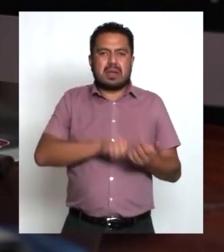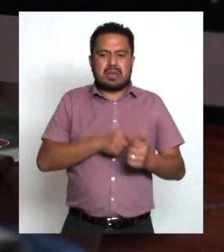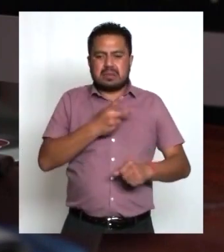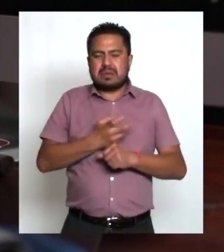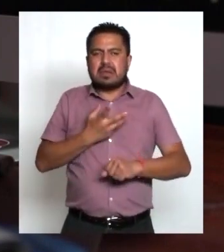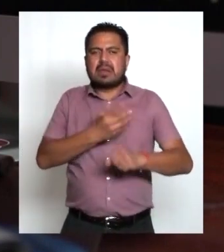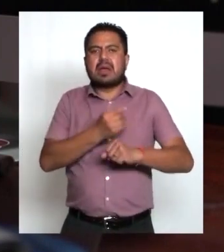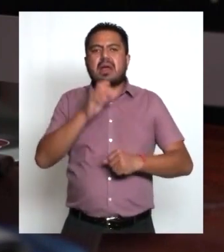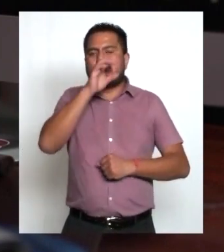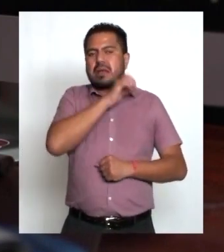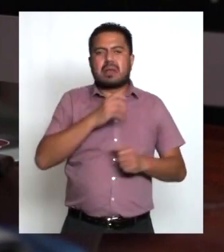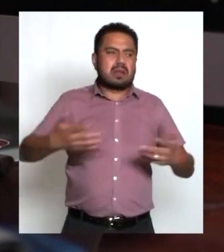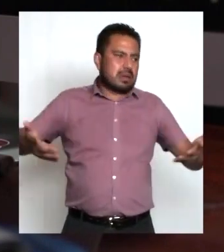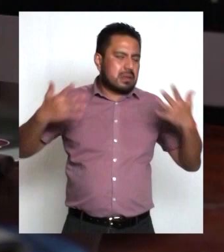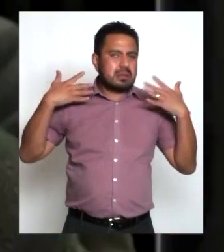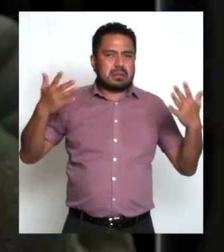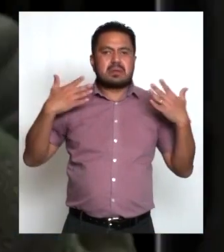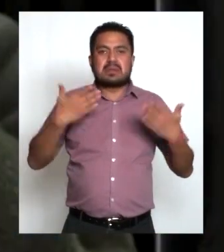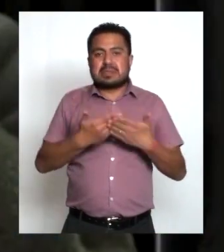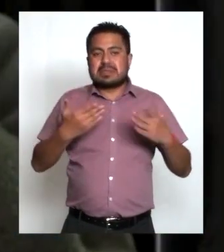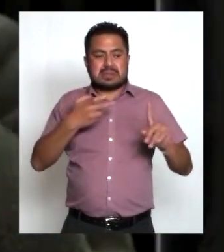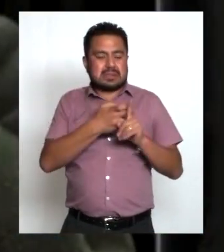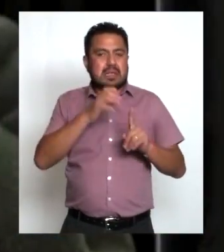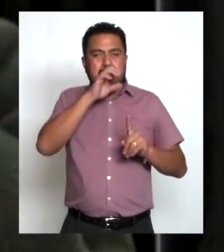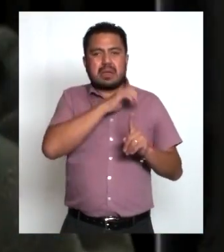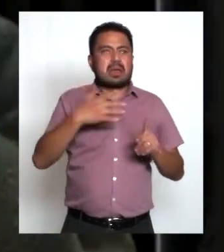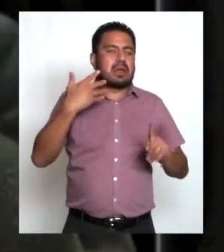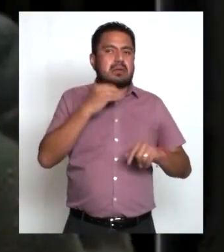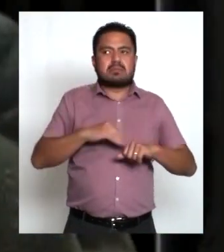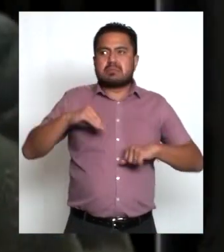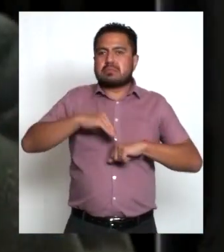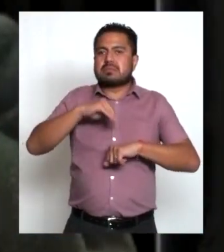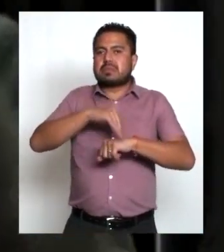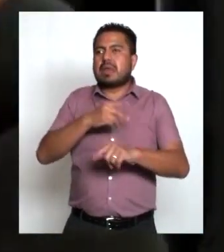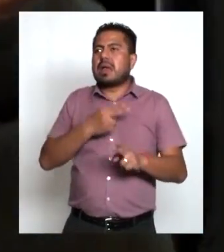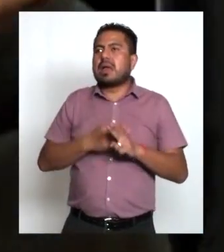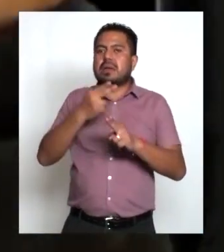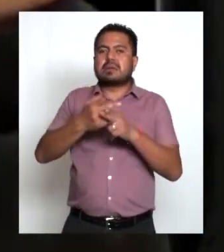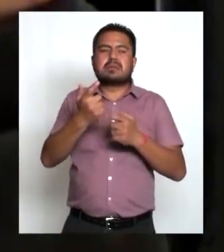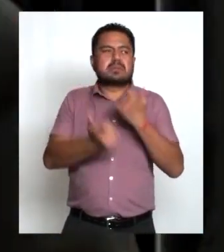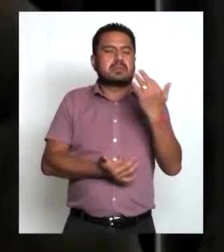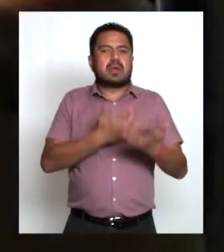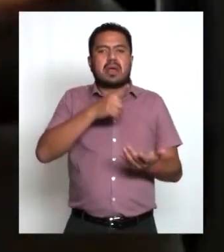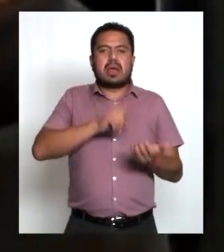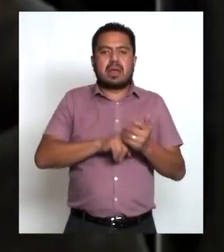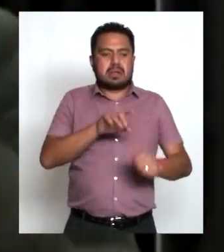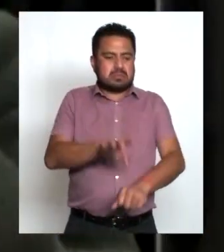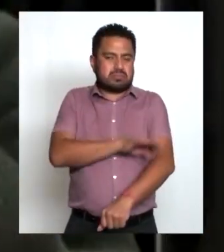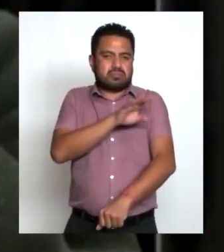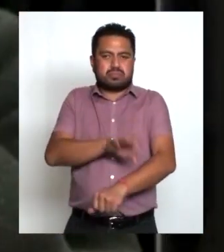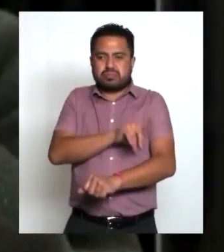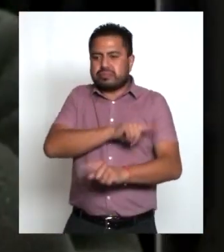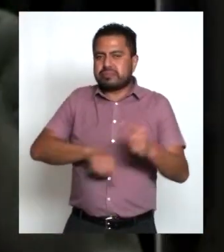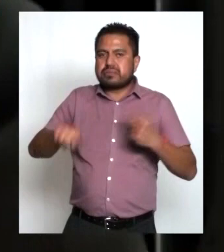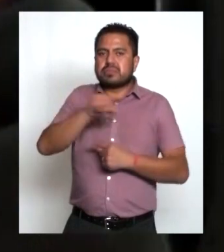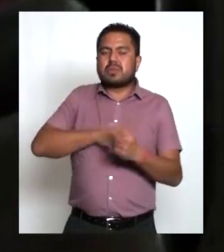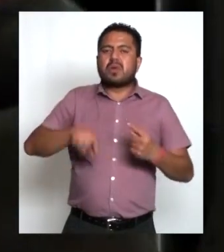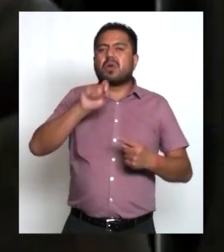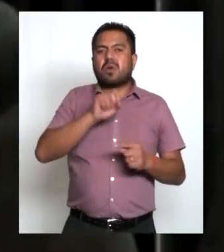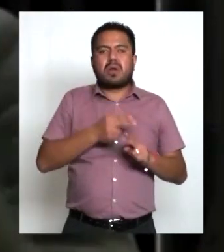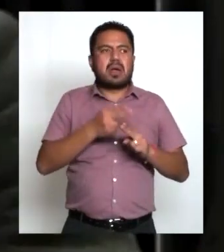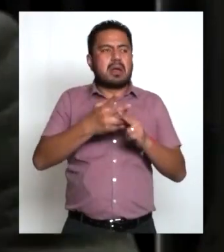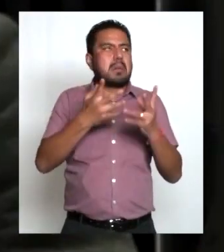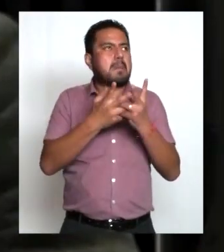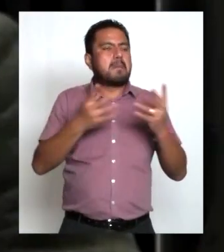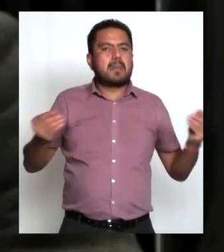los efectos secundarios es el calor. Entonces este calor puede irse incrementando hasta que se queme el circuito electrónico o